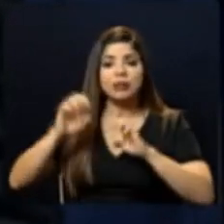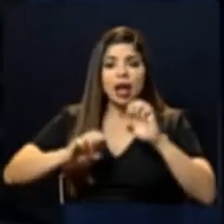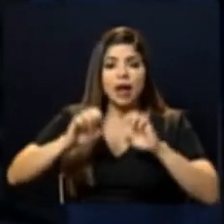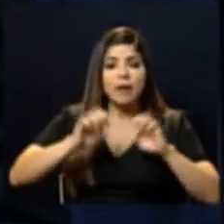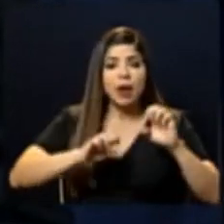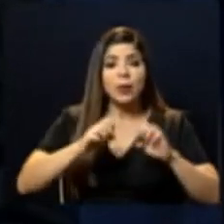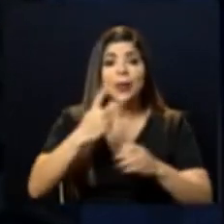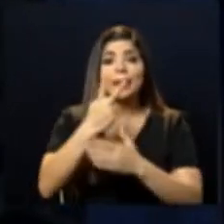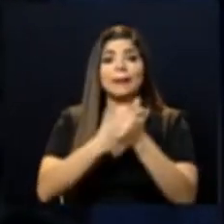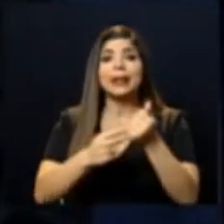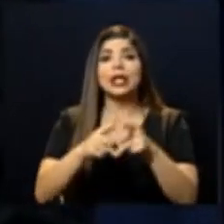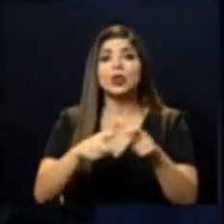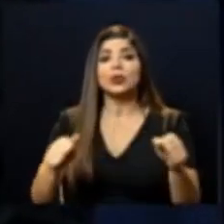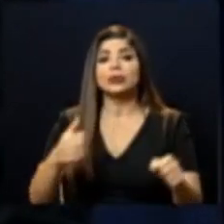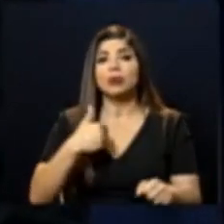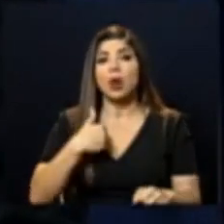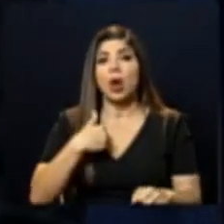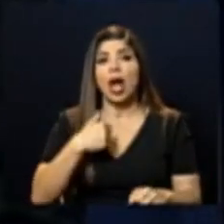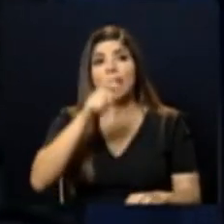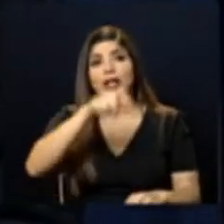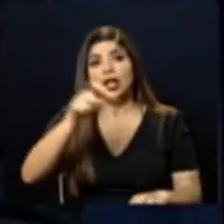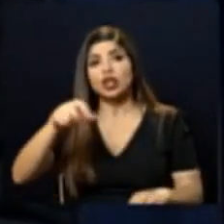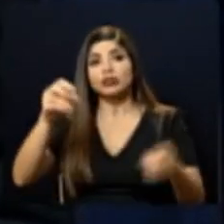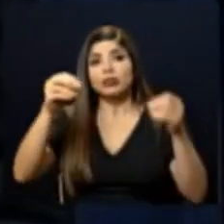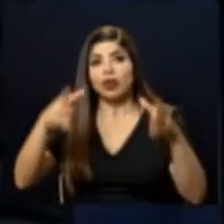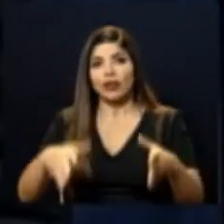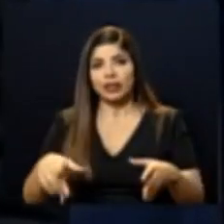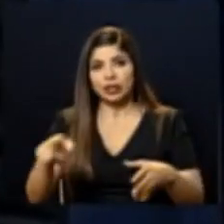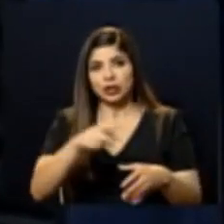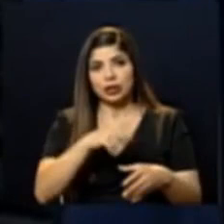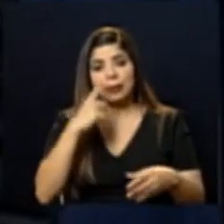del bilingüismo que tienen los docentes,